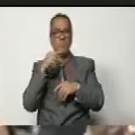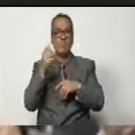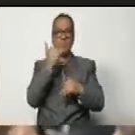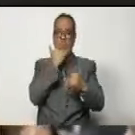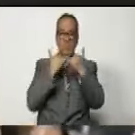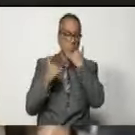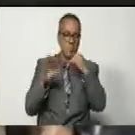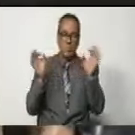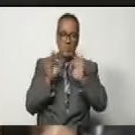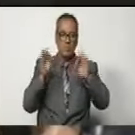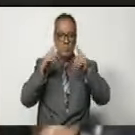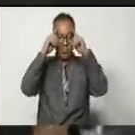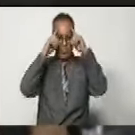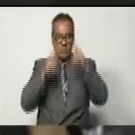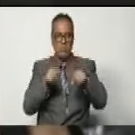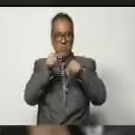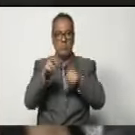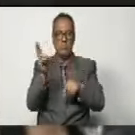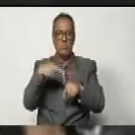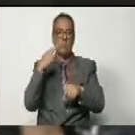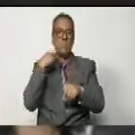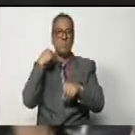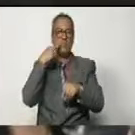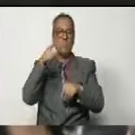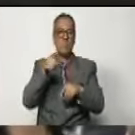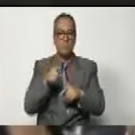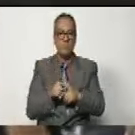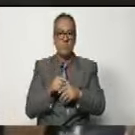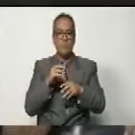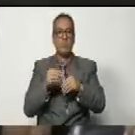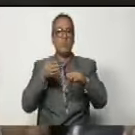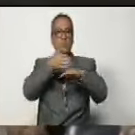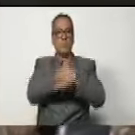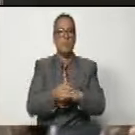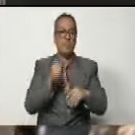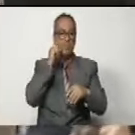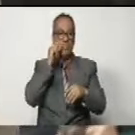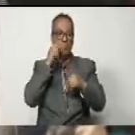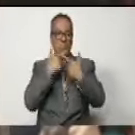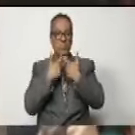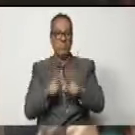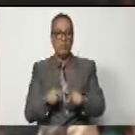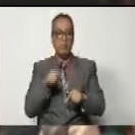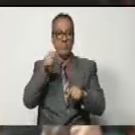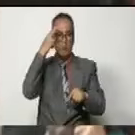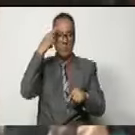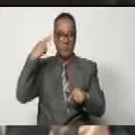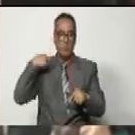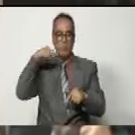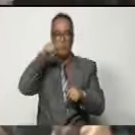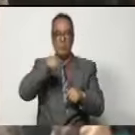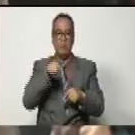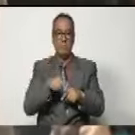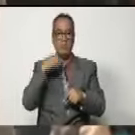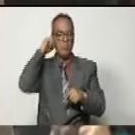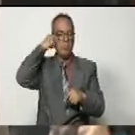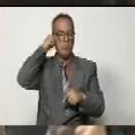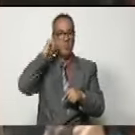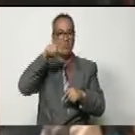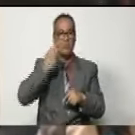equivocó cuando definió a Haití como el asilo de los hombres libres. En honor a esa